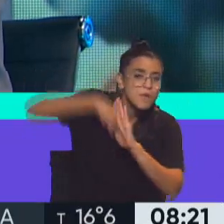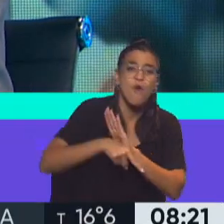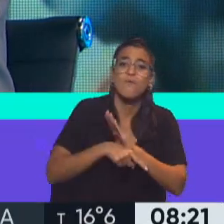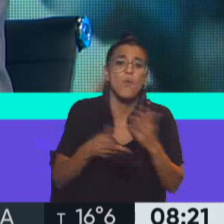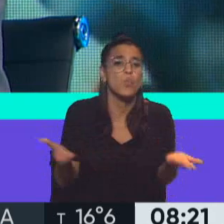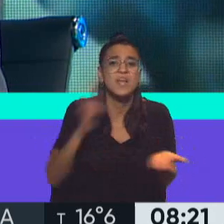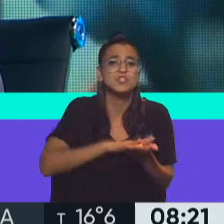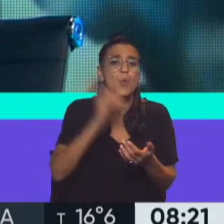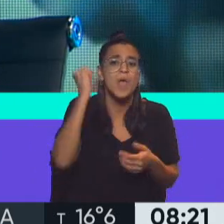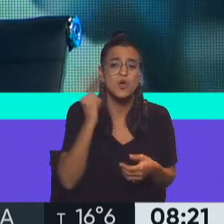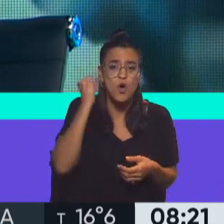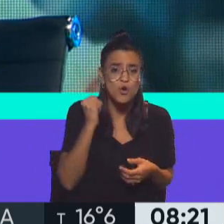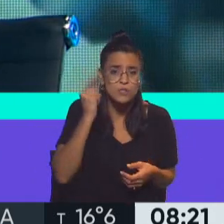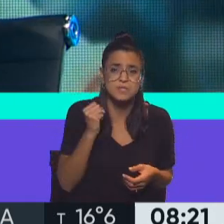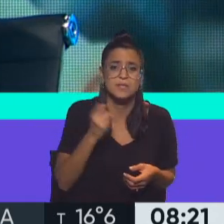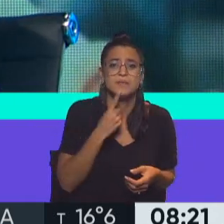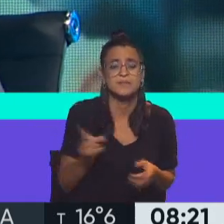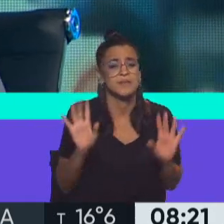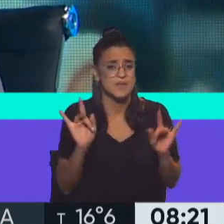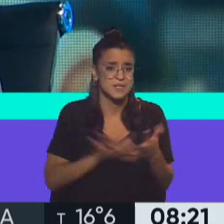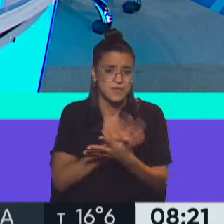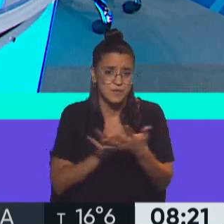la economía difícil de sortear.